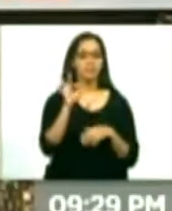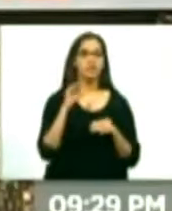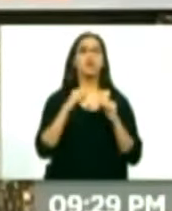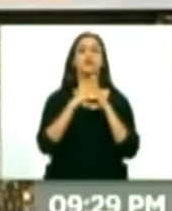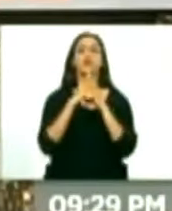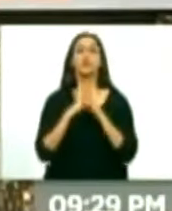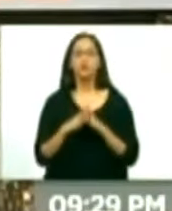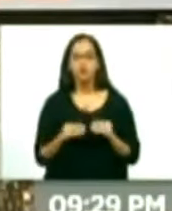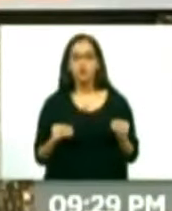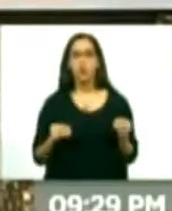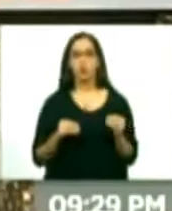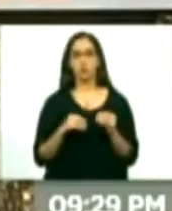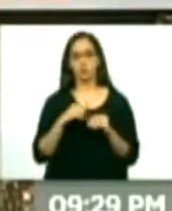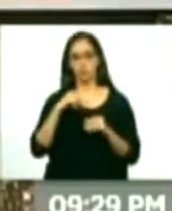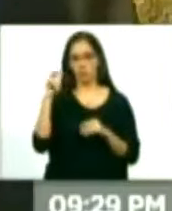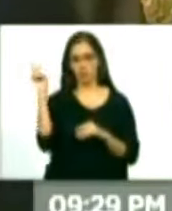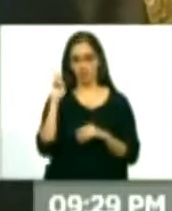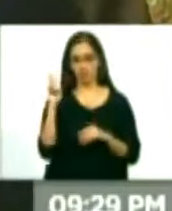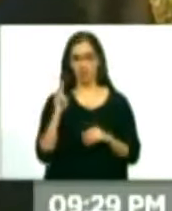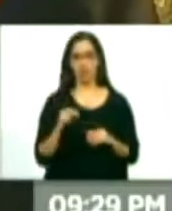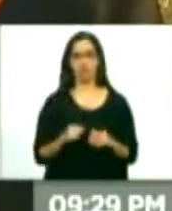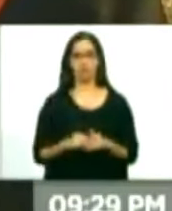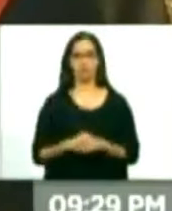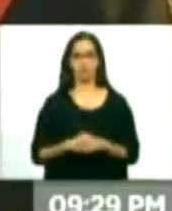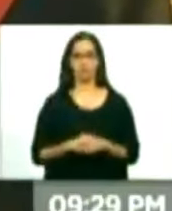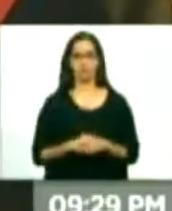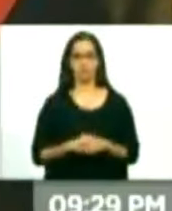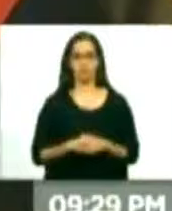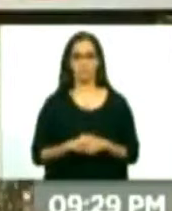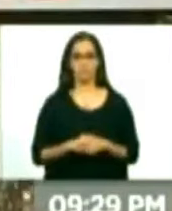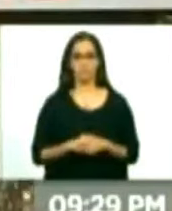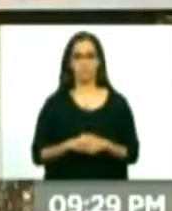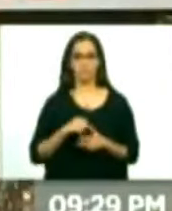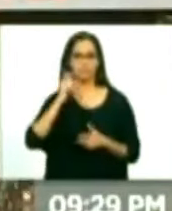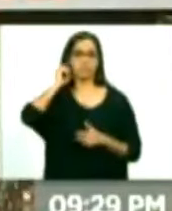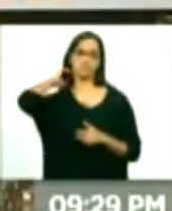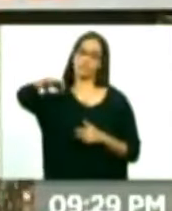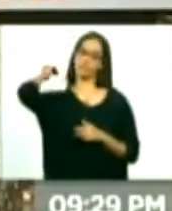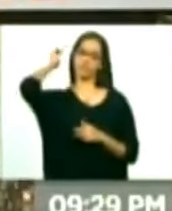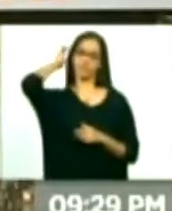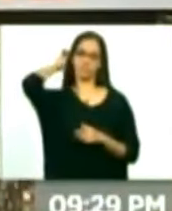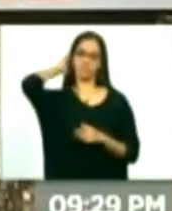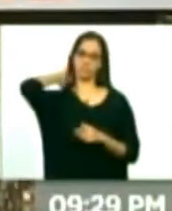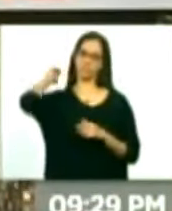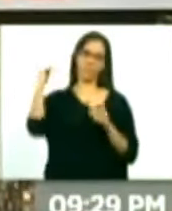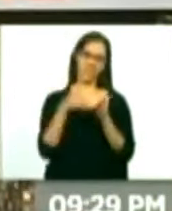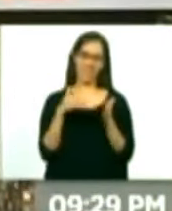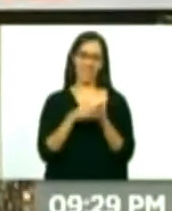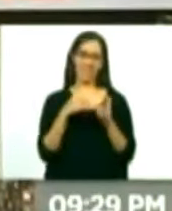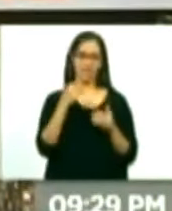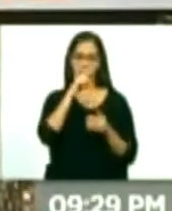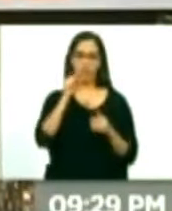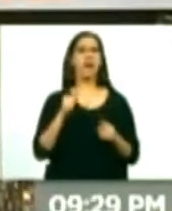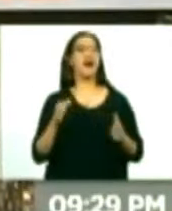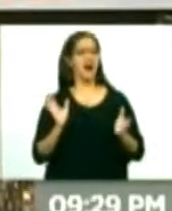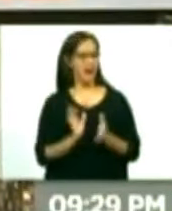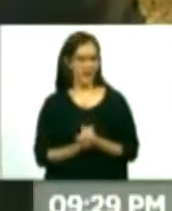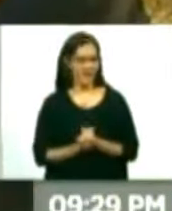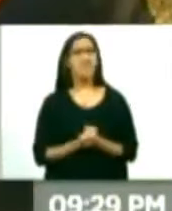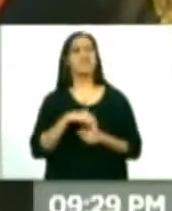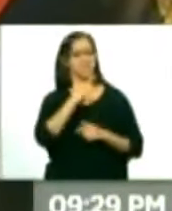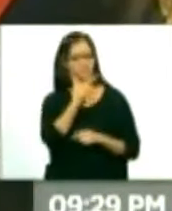y todos los venezolanos. Entonces ahora hay una tacadera, Nicolás, pero yo digo, ah, carajo, qué mantequilla,